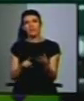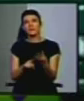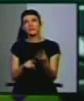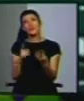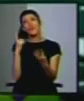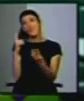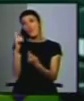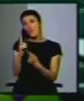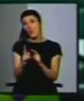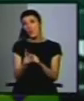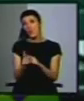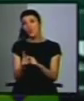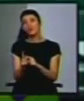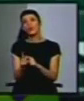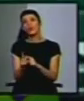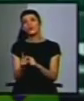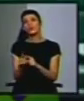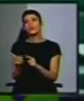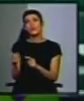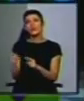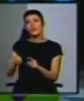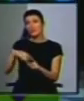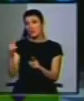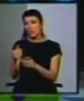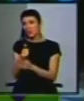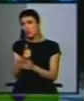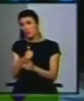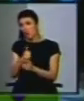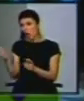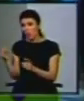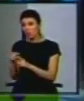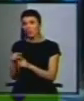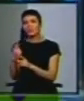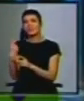víctima todos los habitantes del edificio Tenerife.